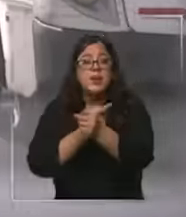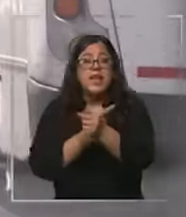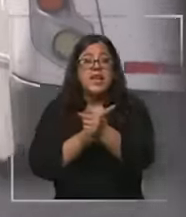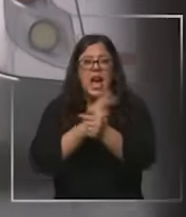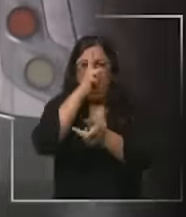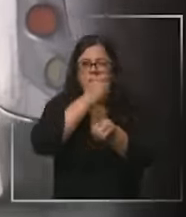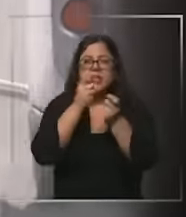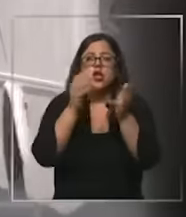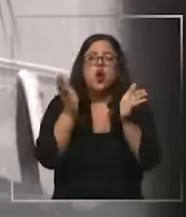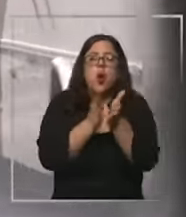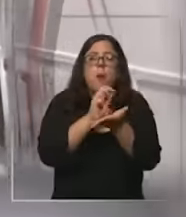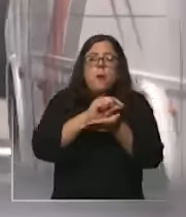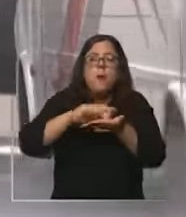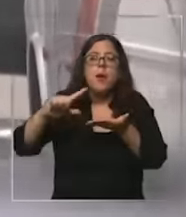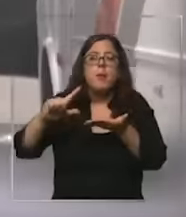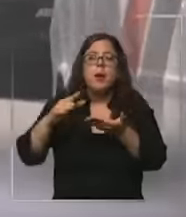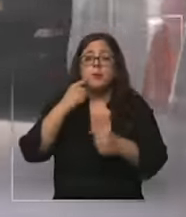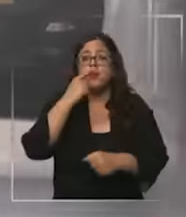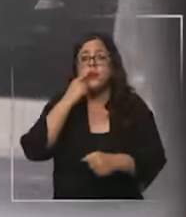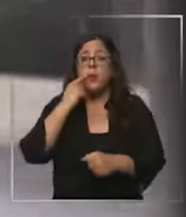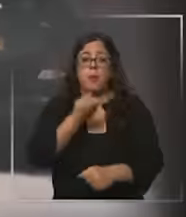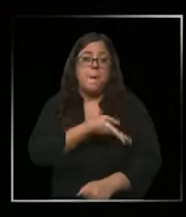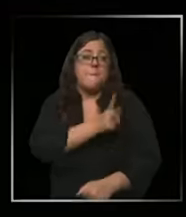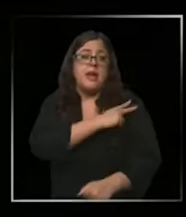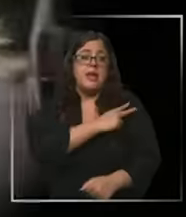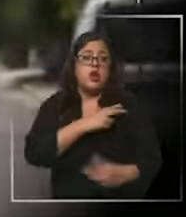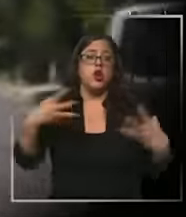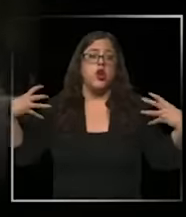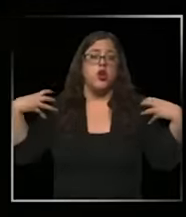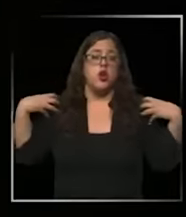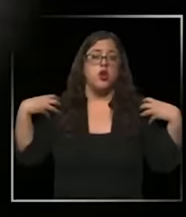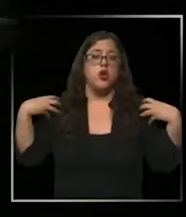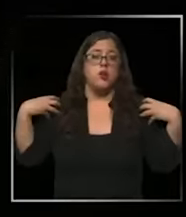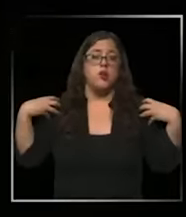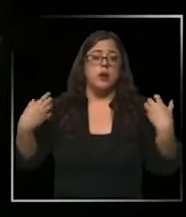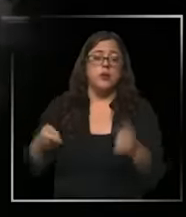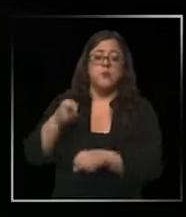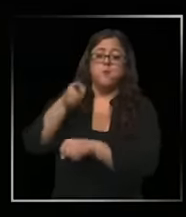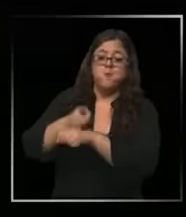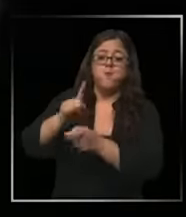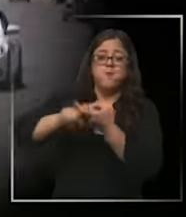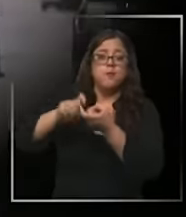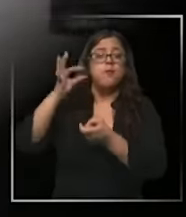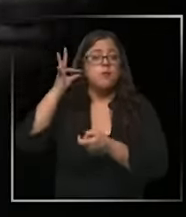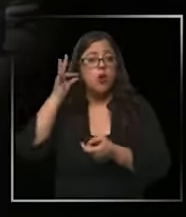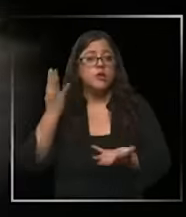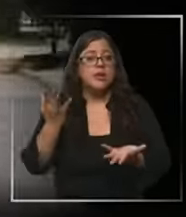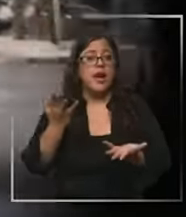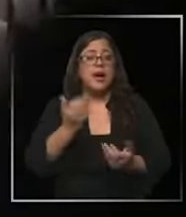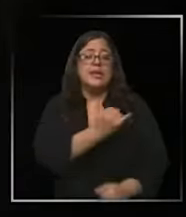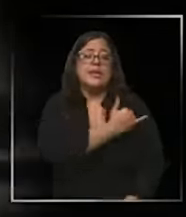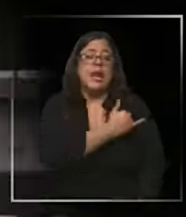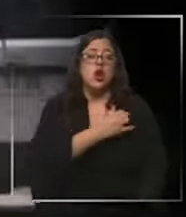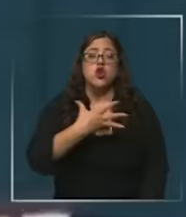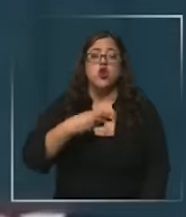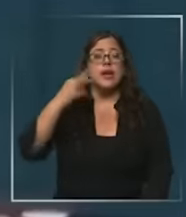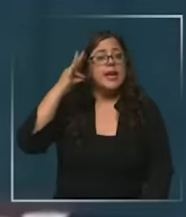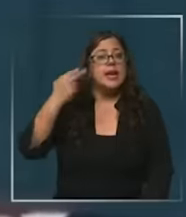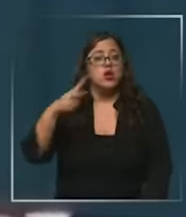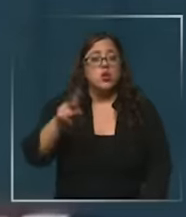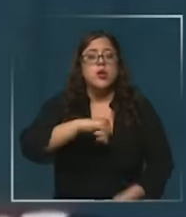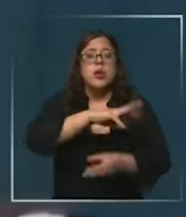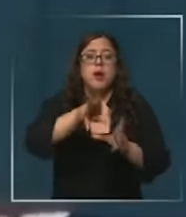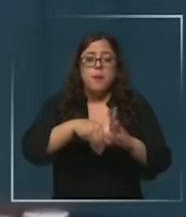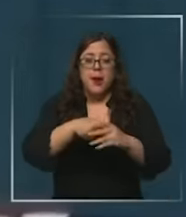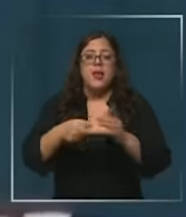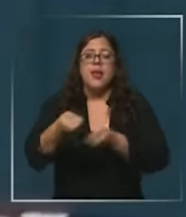pyme. El padrino a la cabeza, subordinada su esposa, yernos e hijas, parte del negocio, y